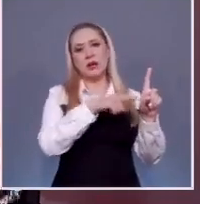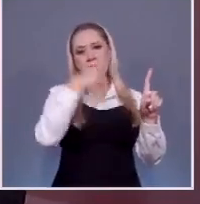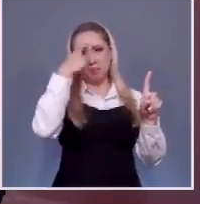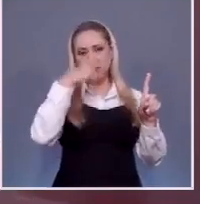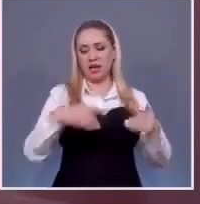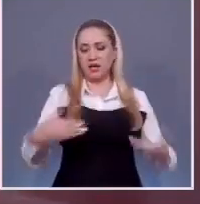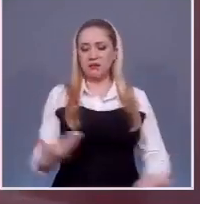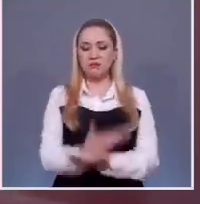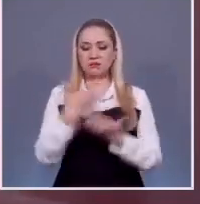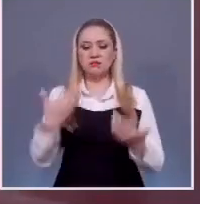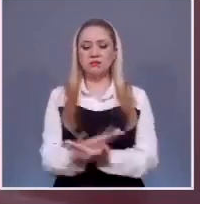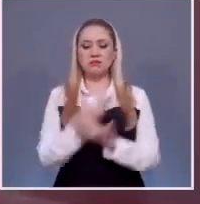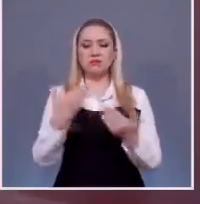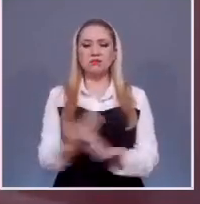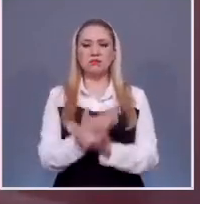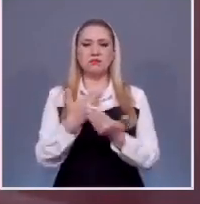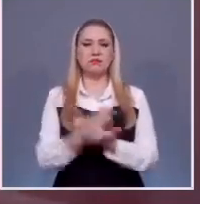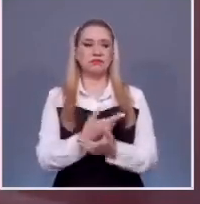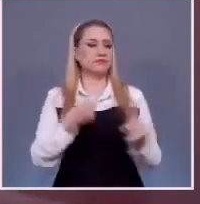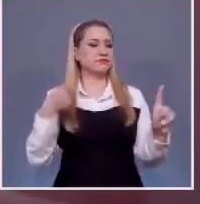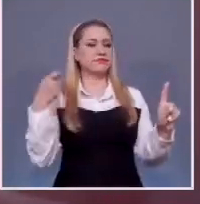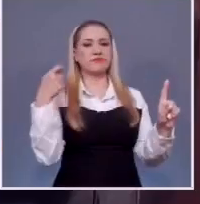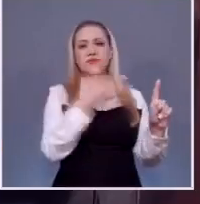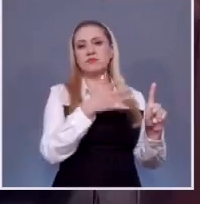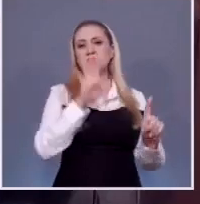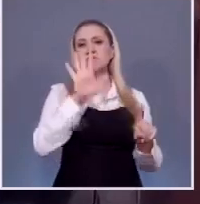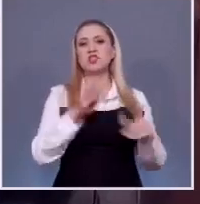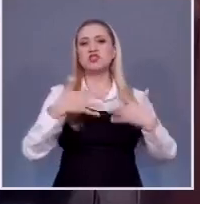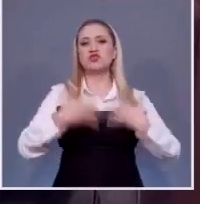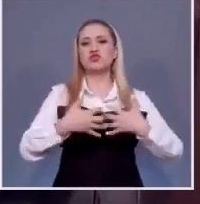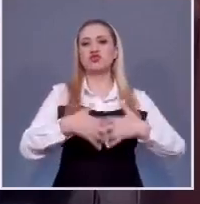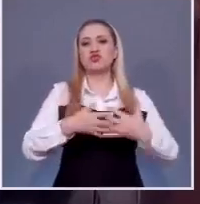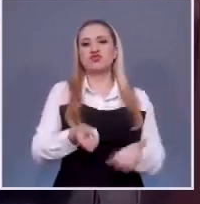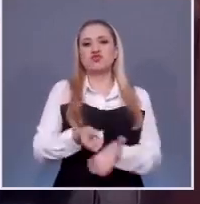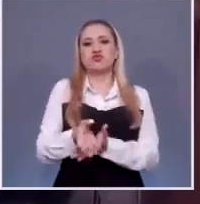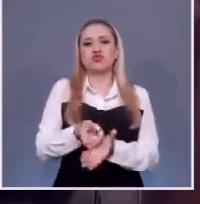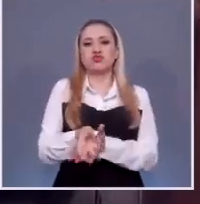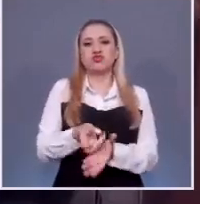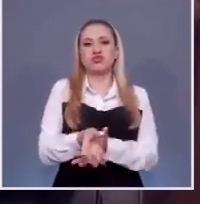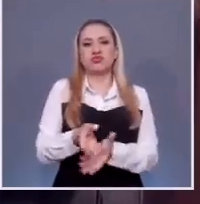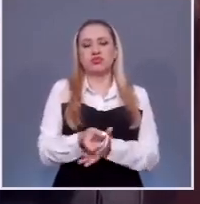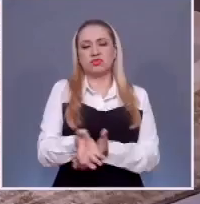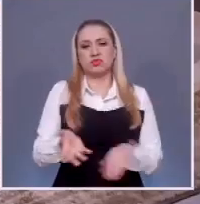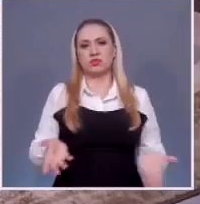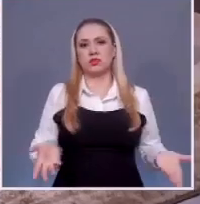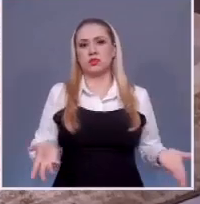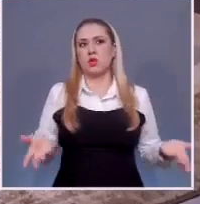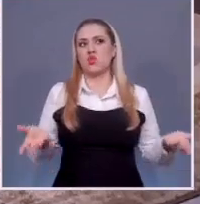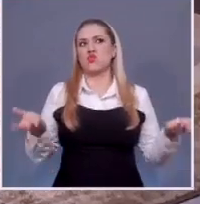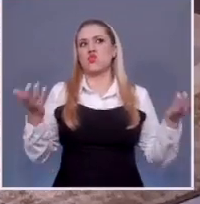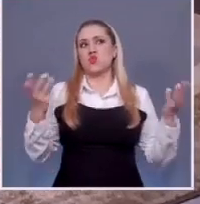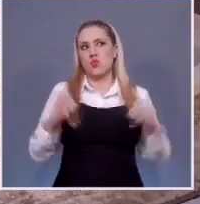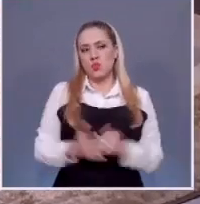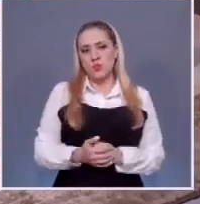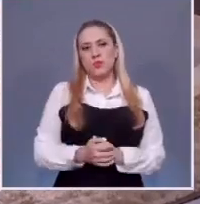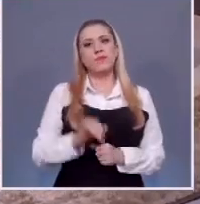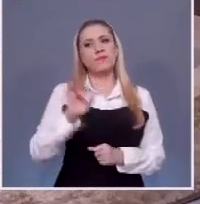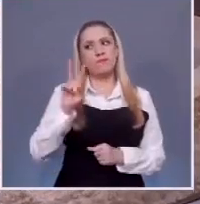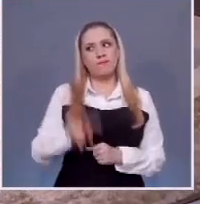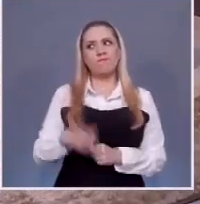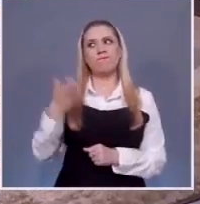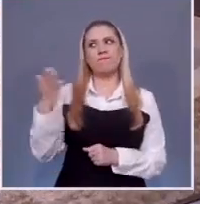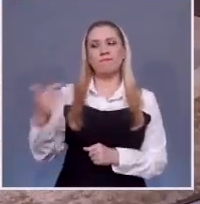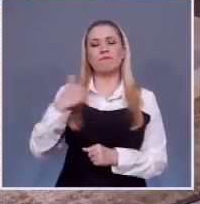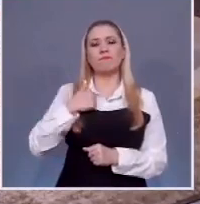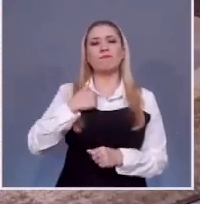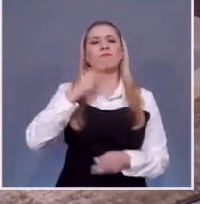la reproducción. Ahí está el fondo. Totalmente. Y a mí me encanta esto que dice usted, magistrada, porque justo yo cuando he platicado con personal de